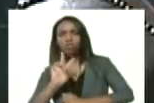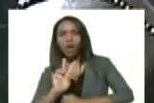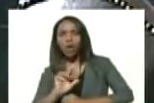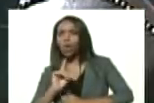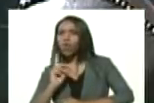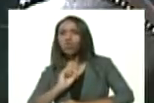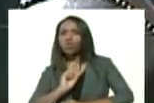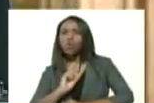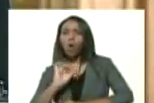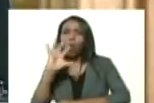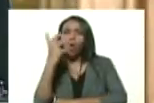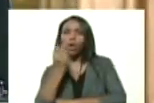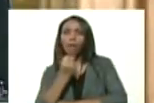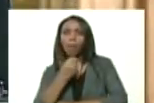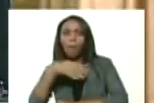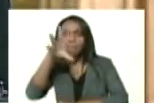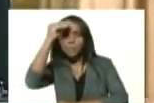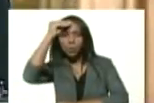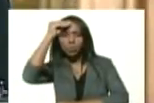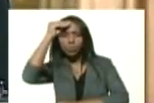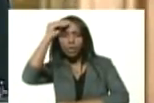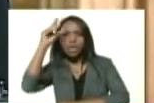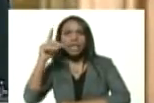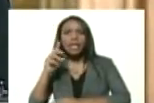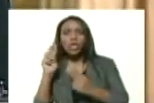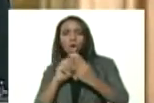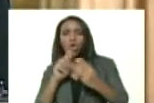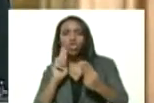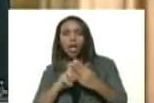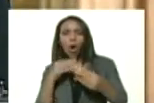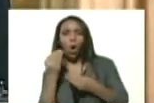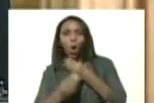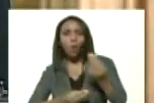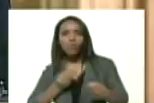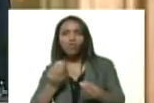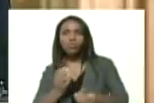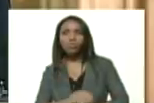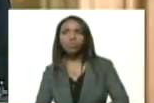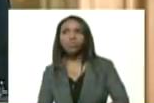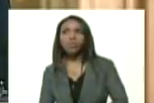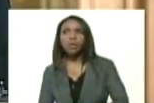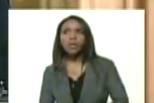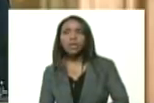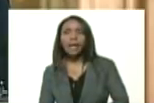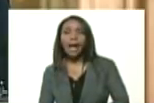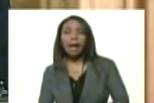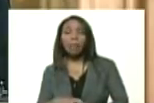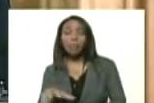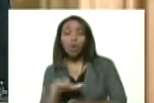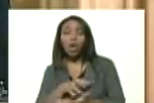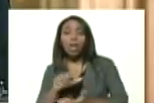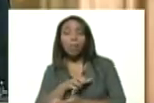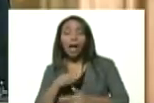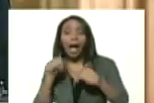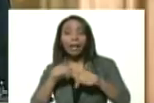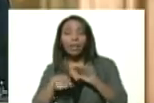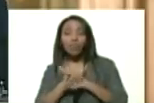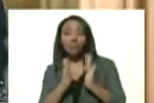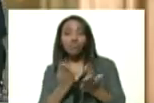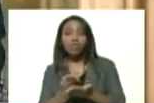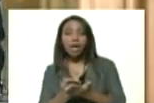logramos captar y conocer la crisis que hay en el mundo